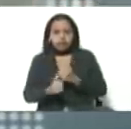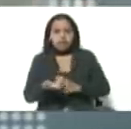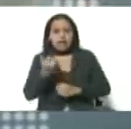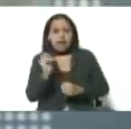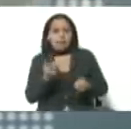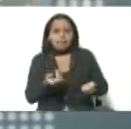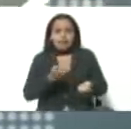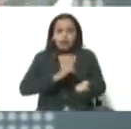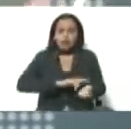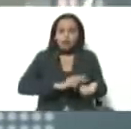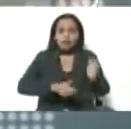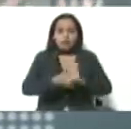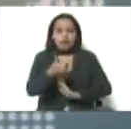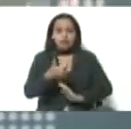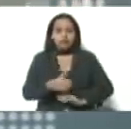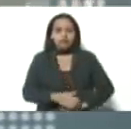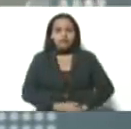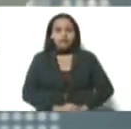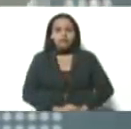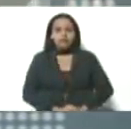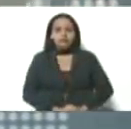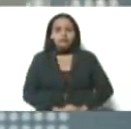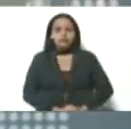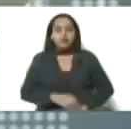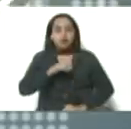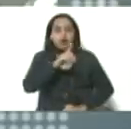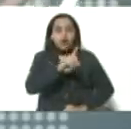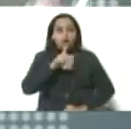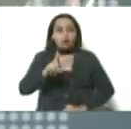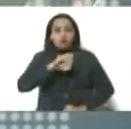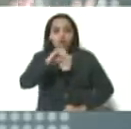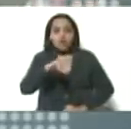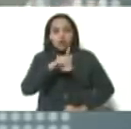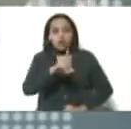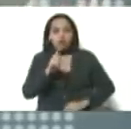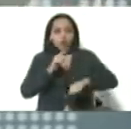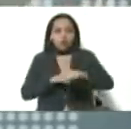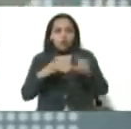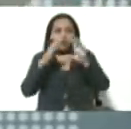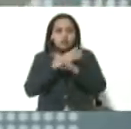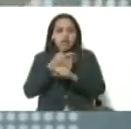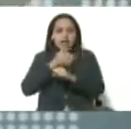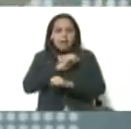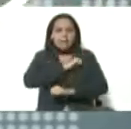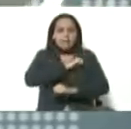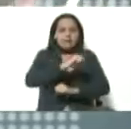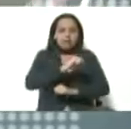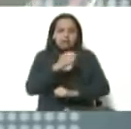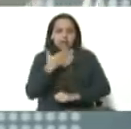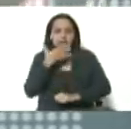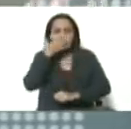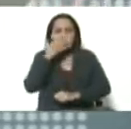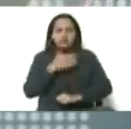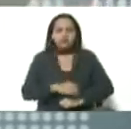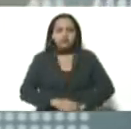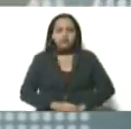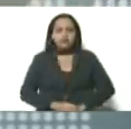aún para el cual el 11 de julio en horas de la noche y toca paro cardiorrespiratorio